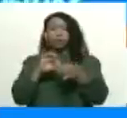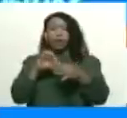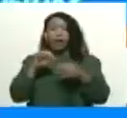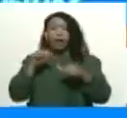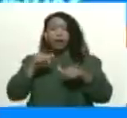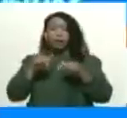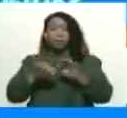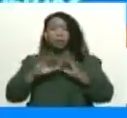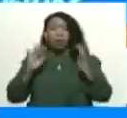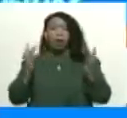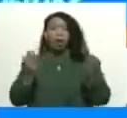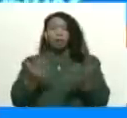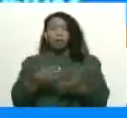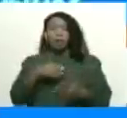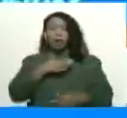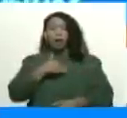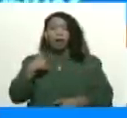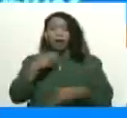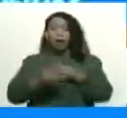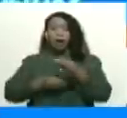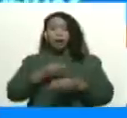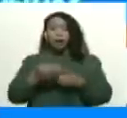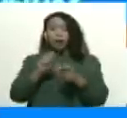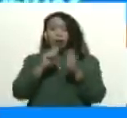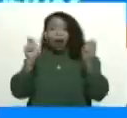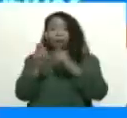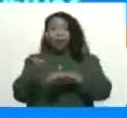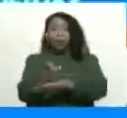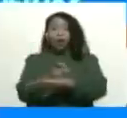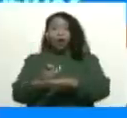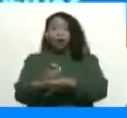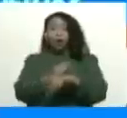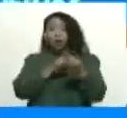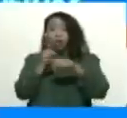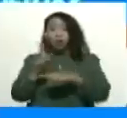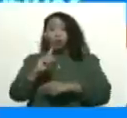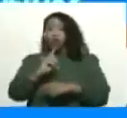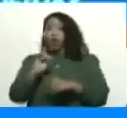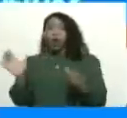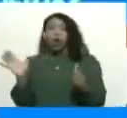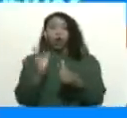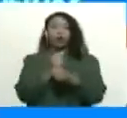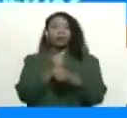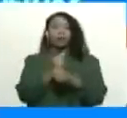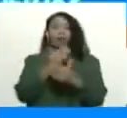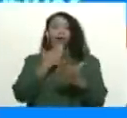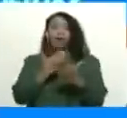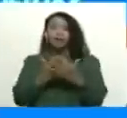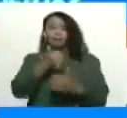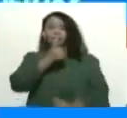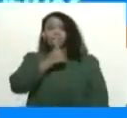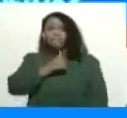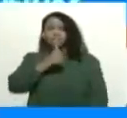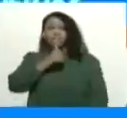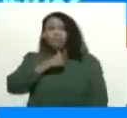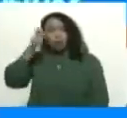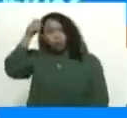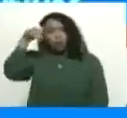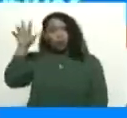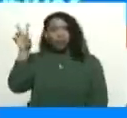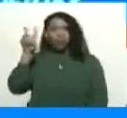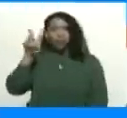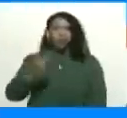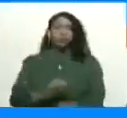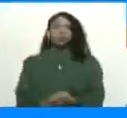pandemia, querían generar un cambio de gobierno y ellos no lo lograron, gracias a la resistencia del pueblo